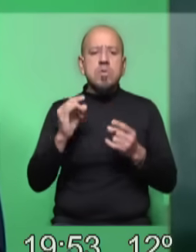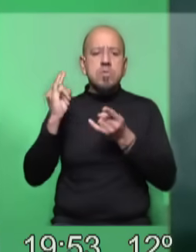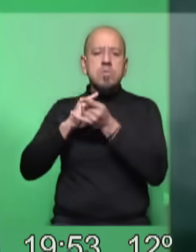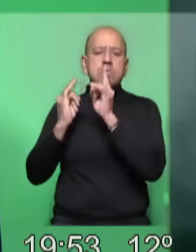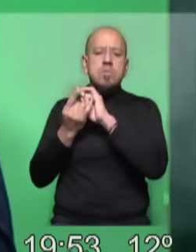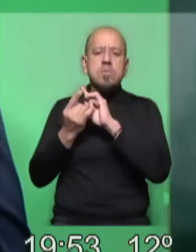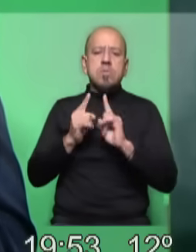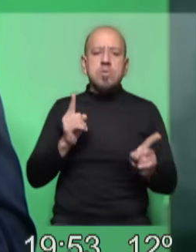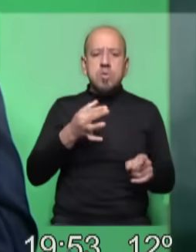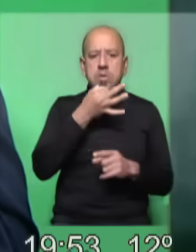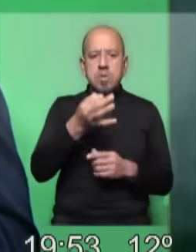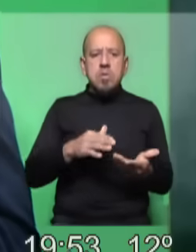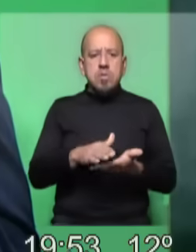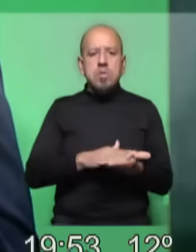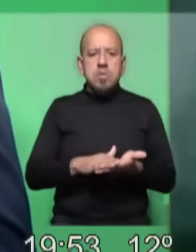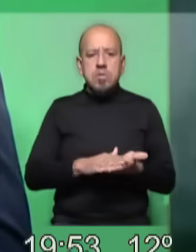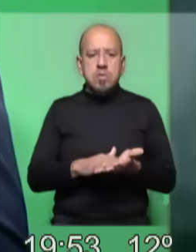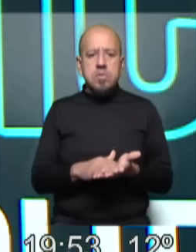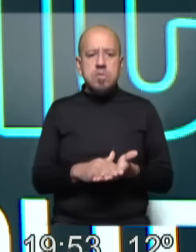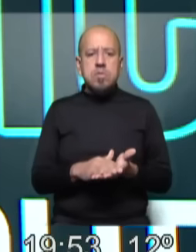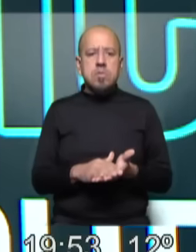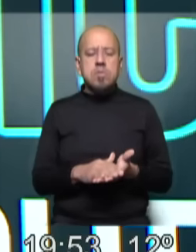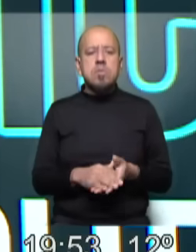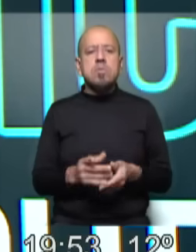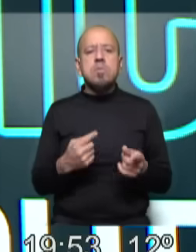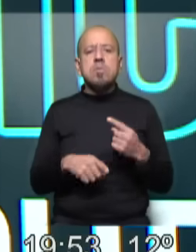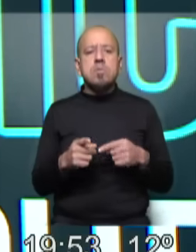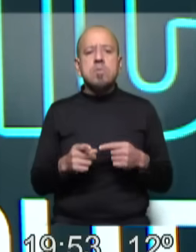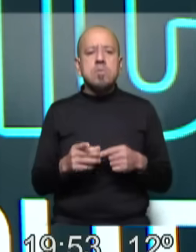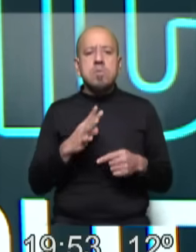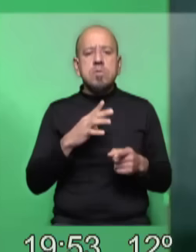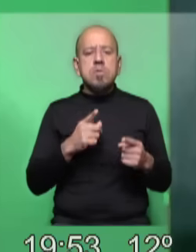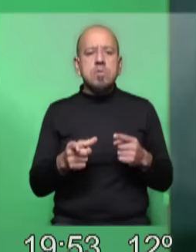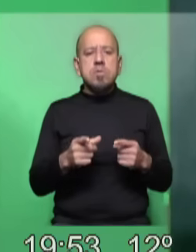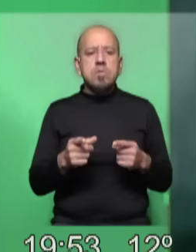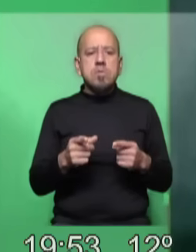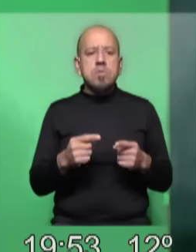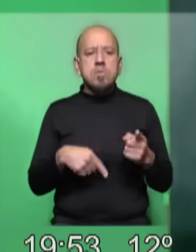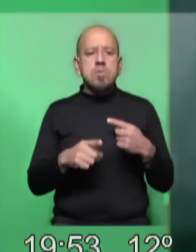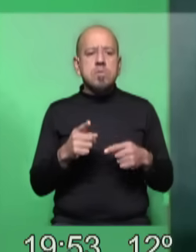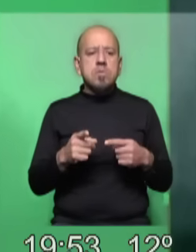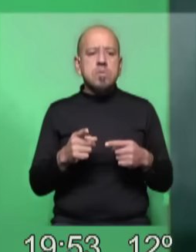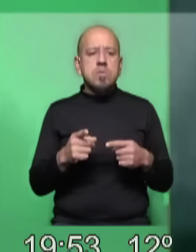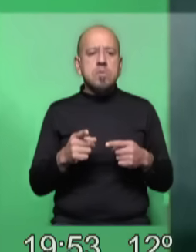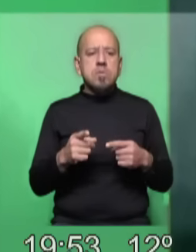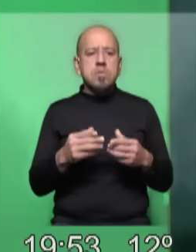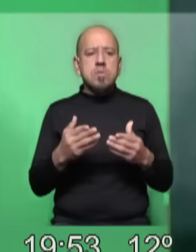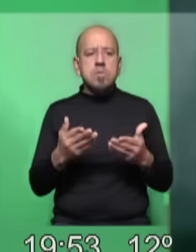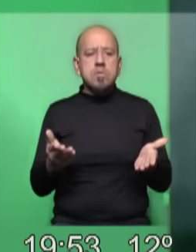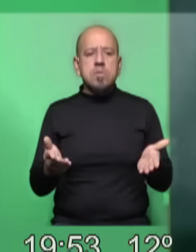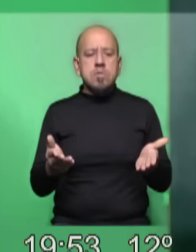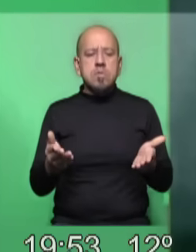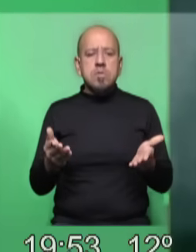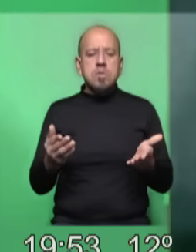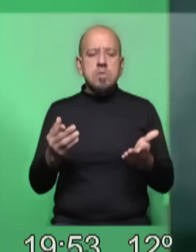hubiera declaraciones públicas capaz que ocurrió y no llegamos a ese momento pero venía ocurriendo eso desde Cabildo abierto se informó que el senador y líder del